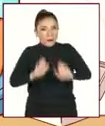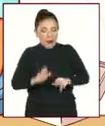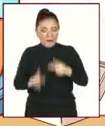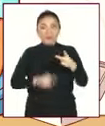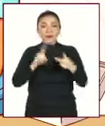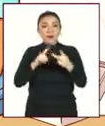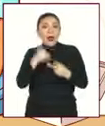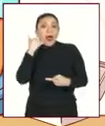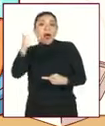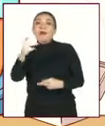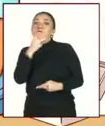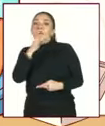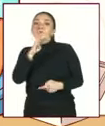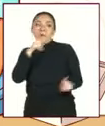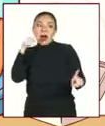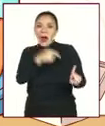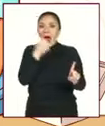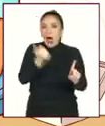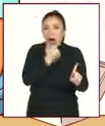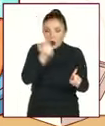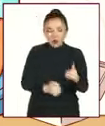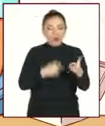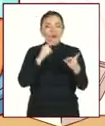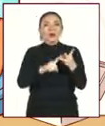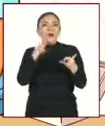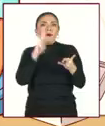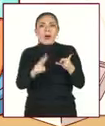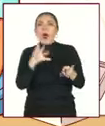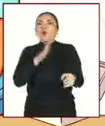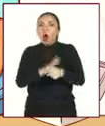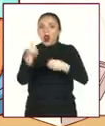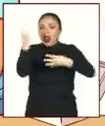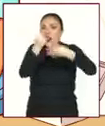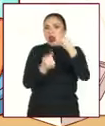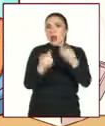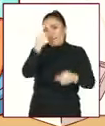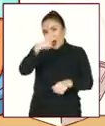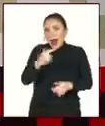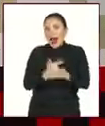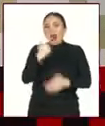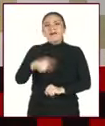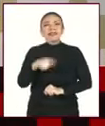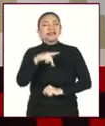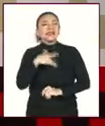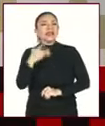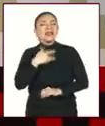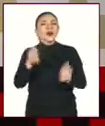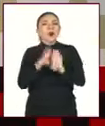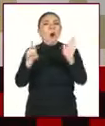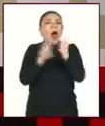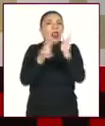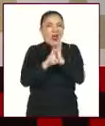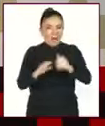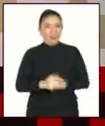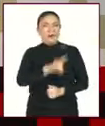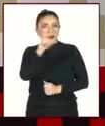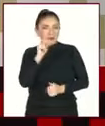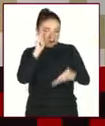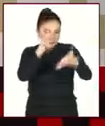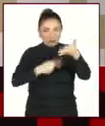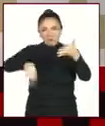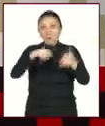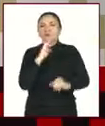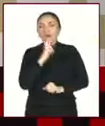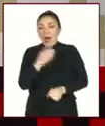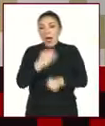alumno, reconocer los signos de alarma. Más adelante revisaremos sus respuestas. Les platico, estamos transmitiendo en